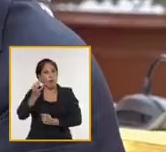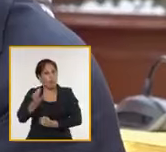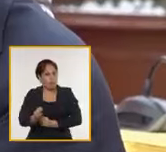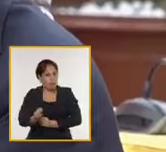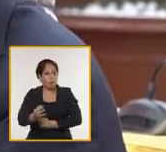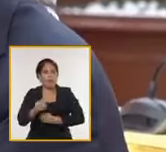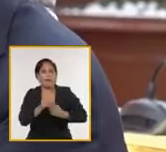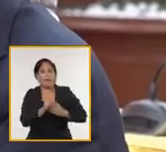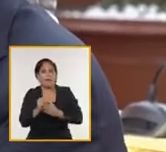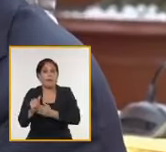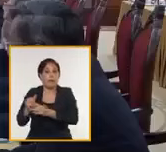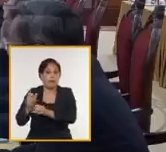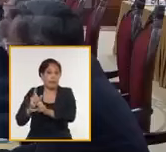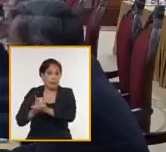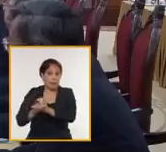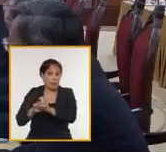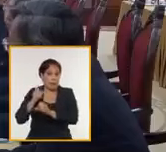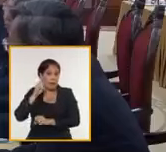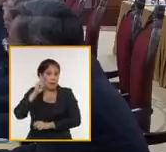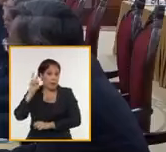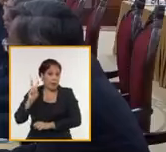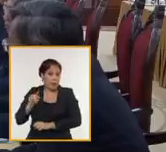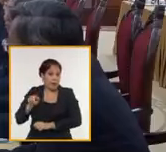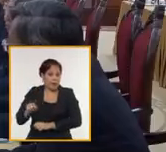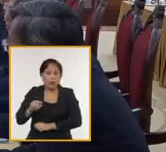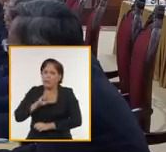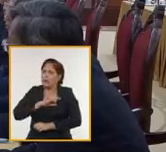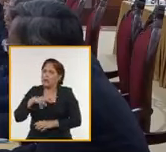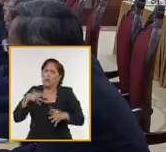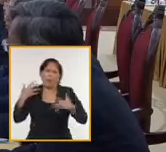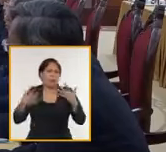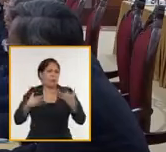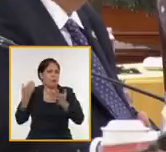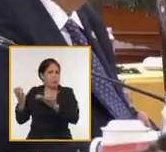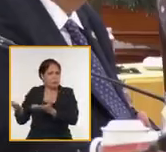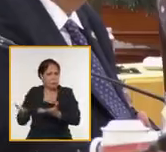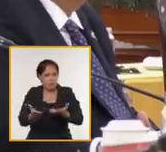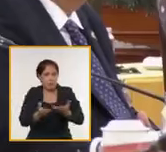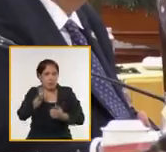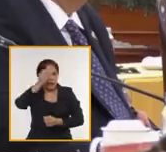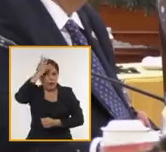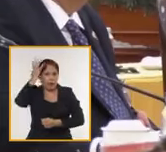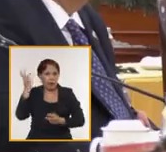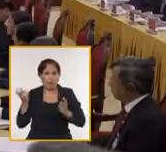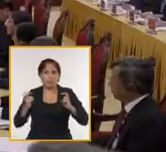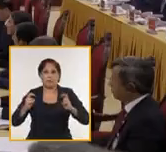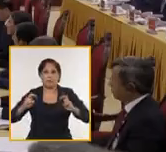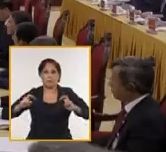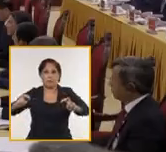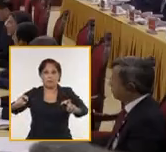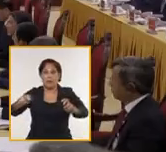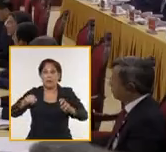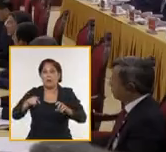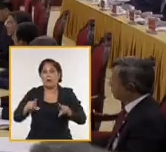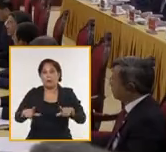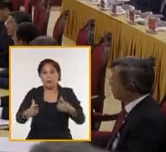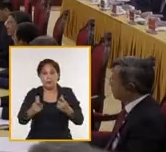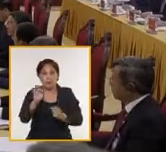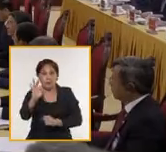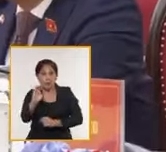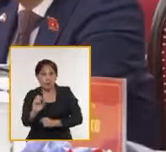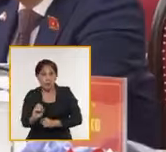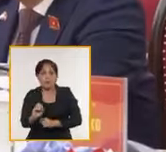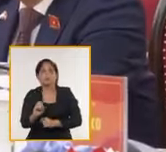máximo líder vietnamita expresó su satisfacción por recibir a su homólogo cubano a pocas horas de conmemorar el aniversario 80